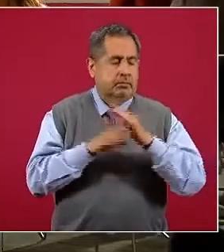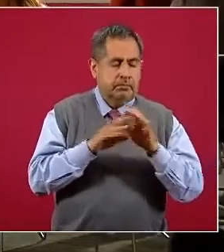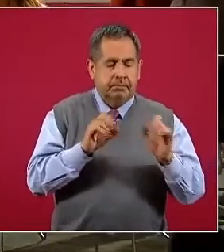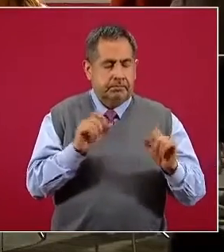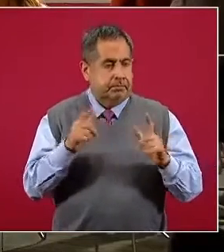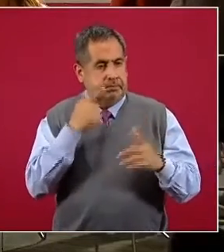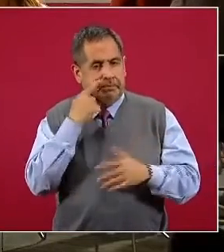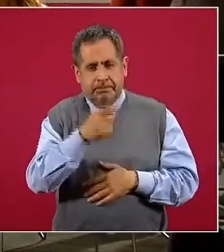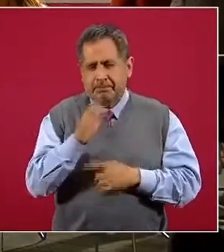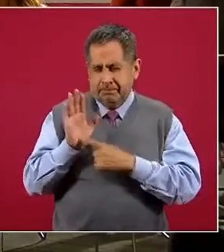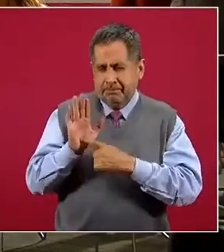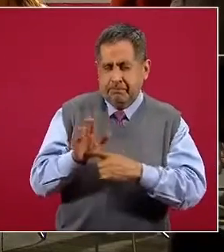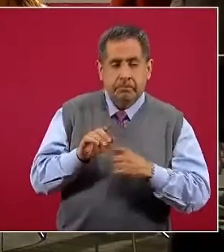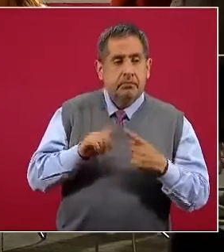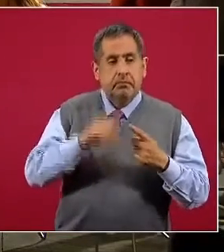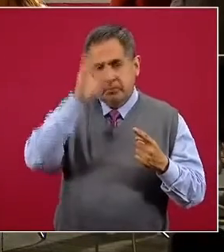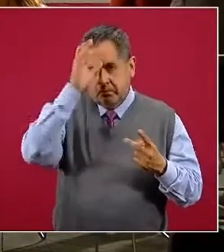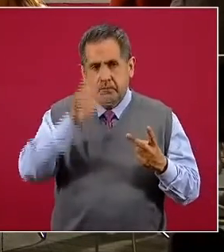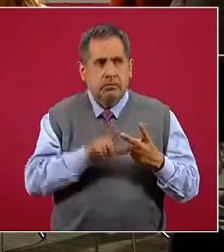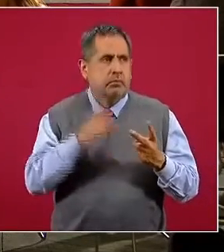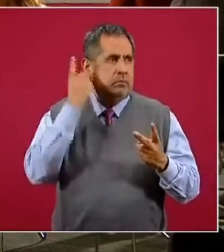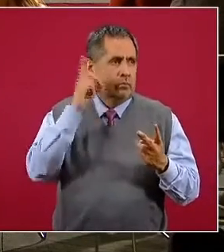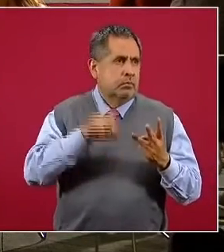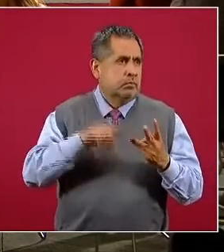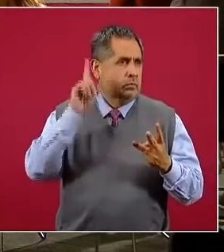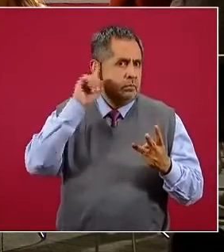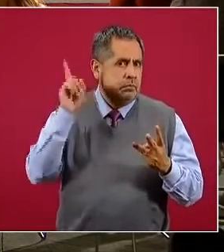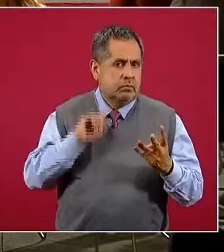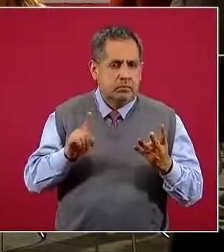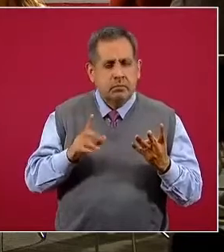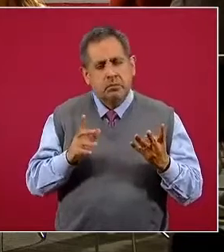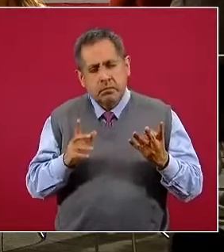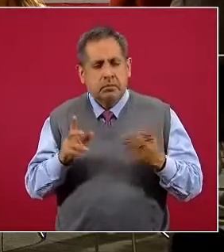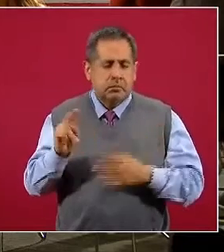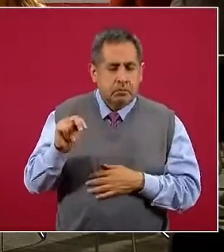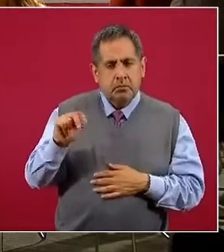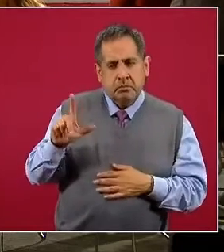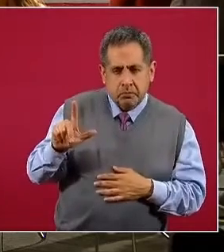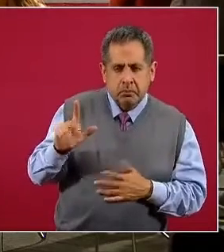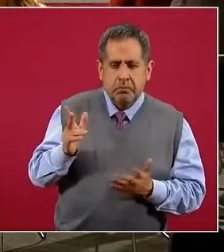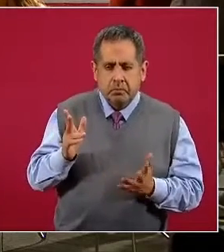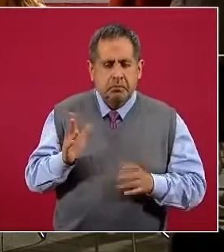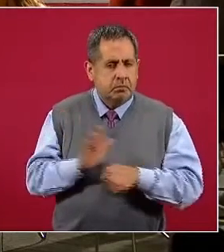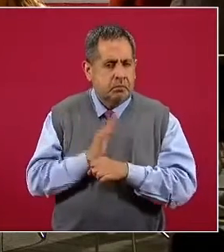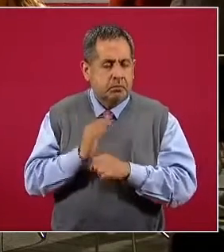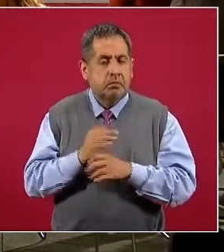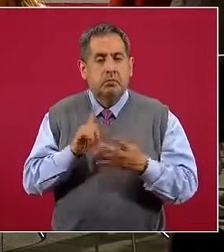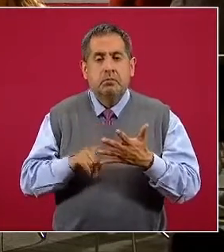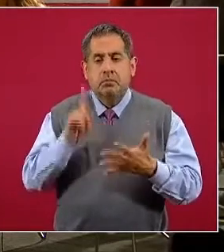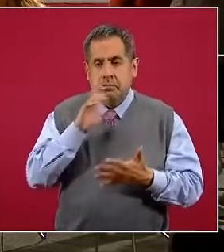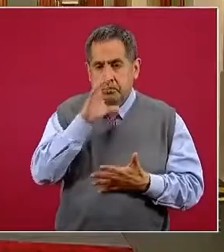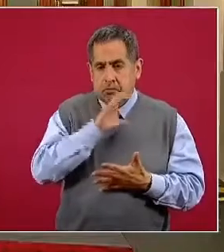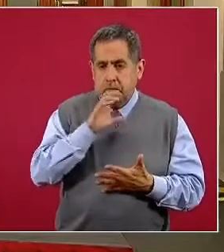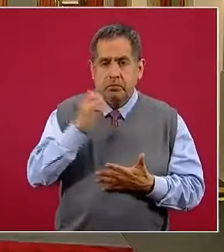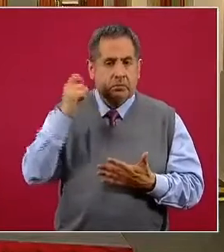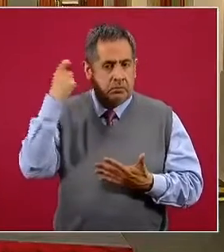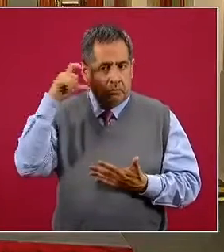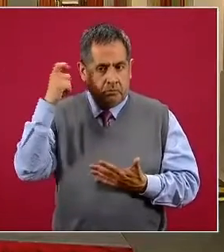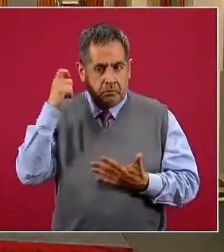epidémica, lo mismo Coahuila, Durango, Zacatecas, hasta cierto punto Nuevo León, Aguascalientes y